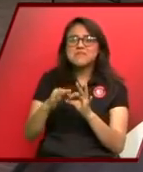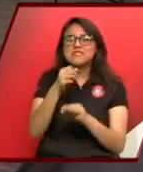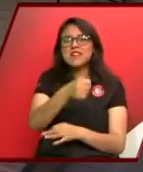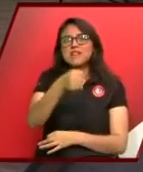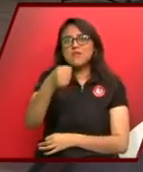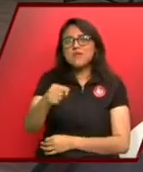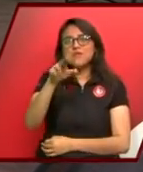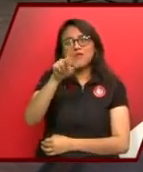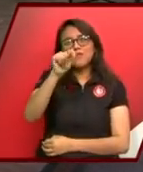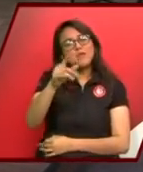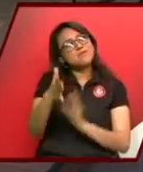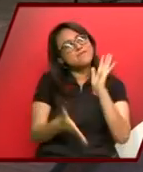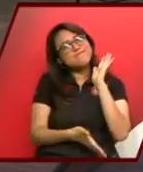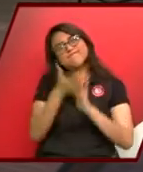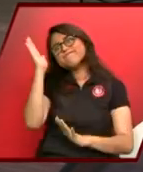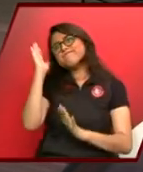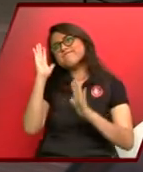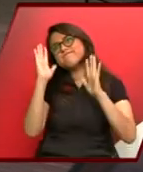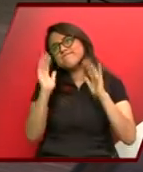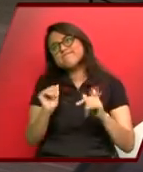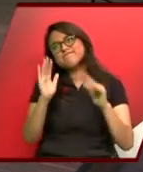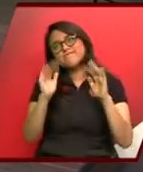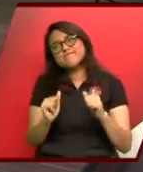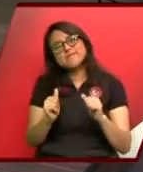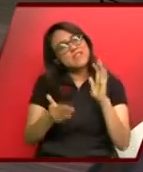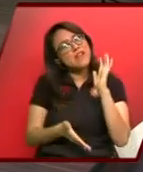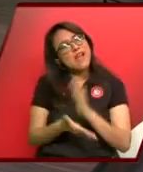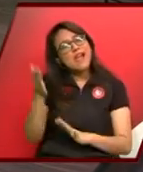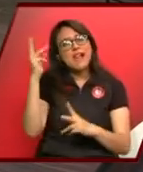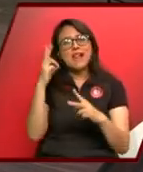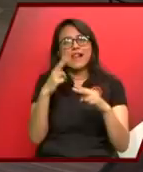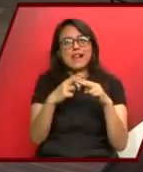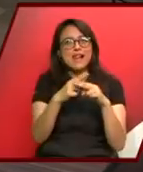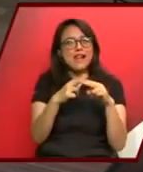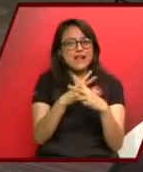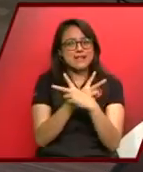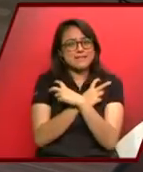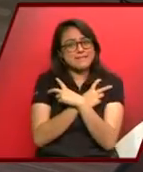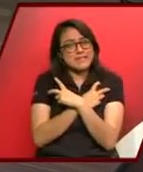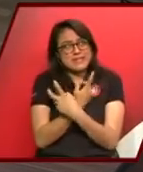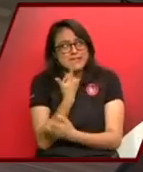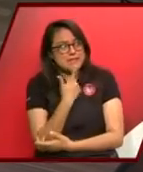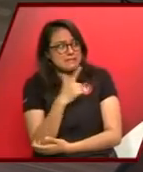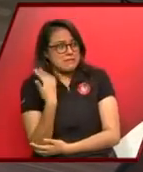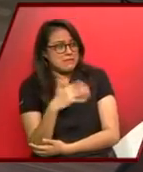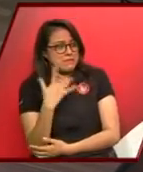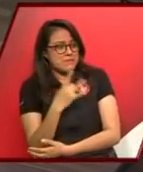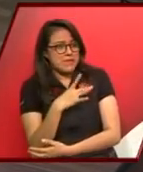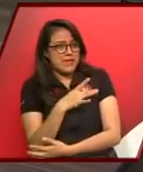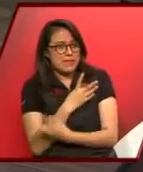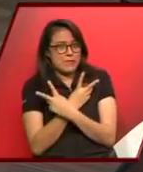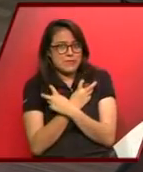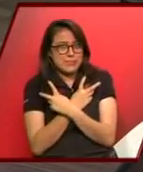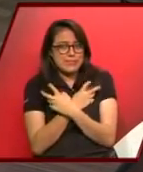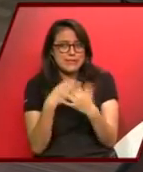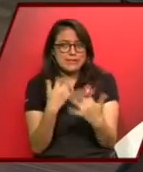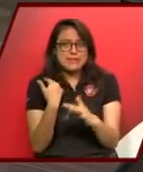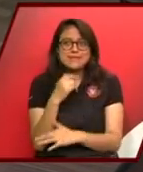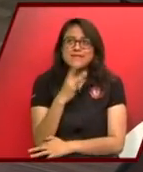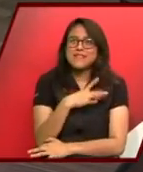saludar el urbano, se nos tuvo que ir. Ya lo vi. Se lo llevó la parca. ¡Qué horror! Sí. ¿Cuánto lo encargamos, verdad? Pero